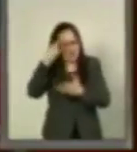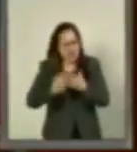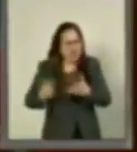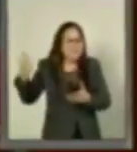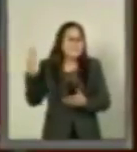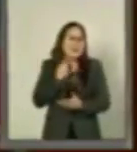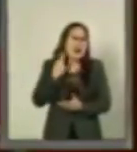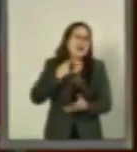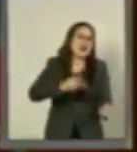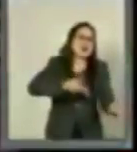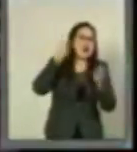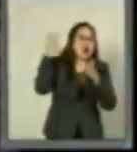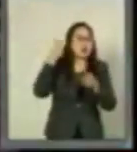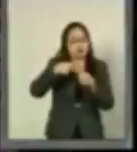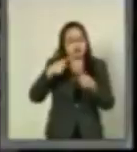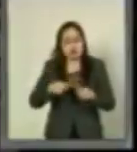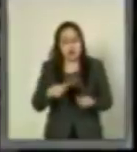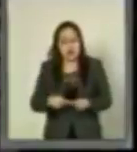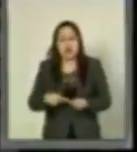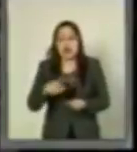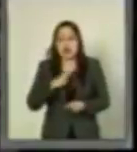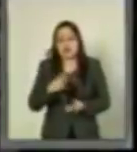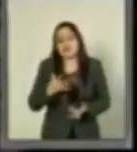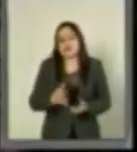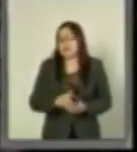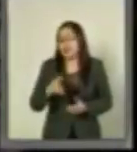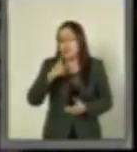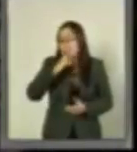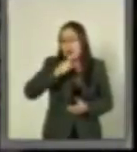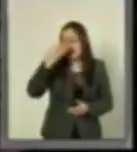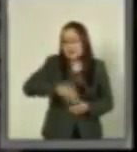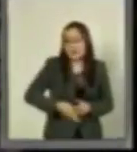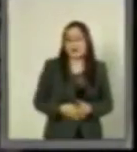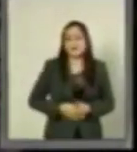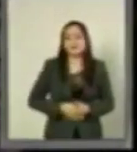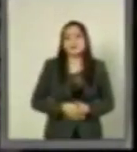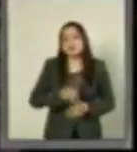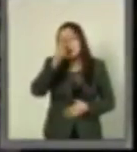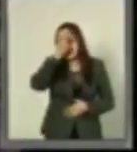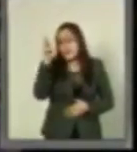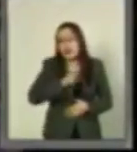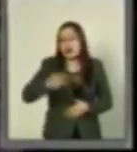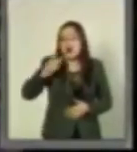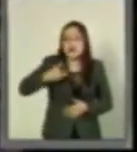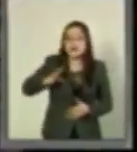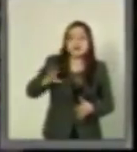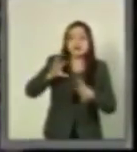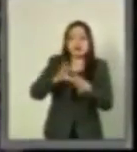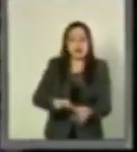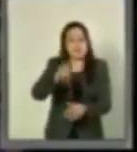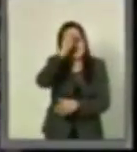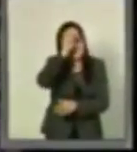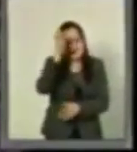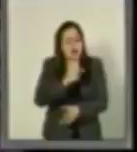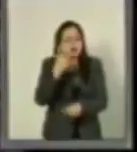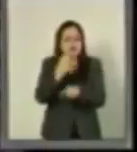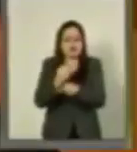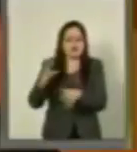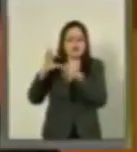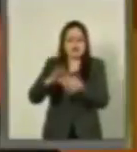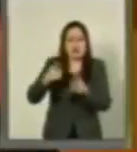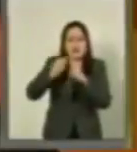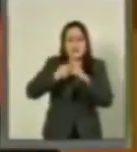ocultar. Y si a esta situación le agregamos la deficiente implementación